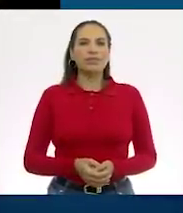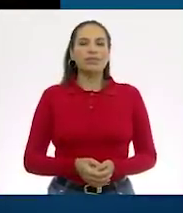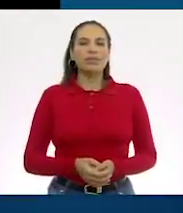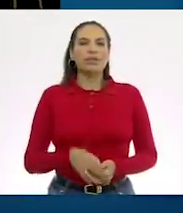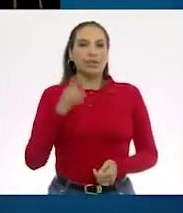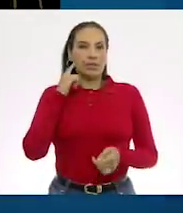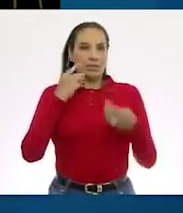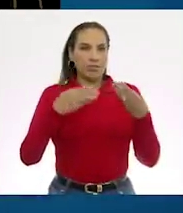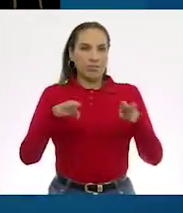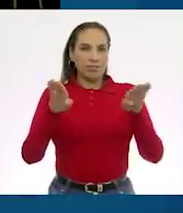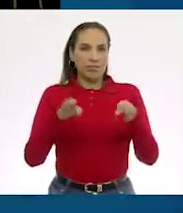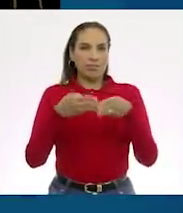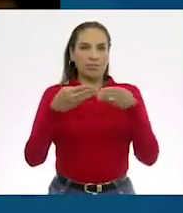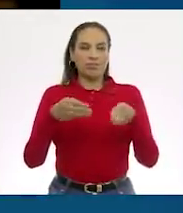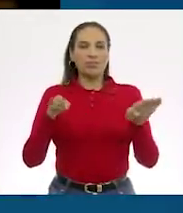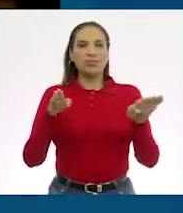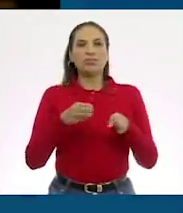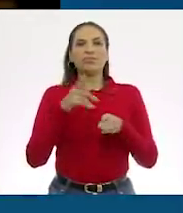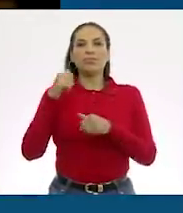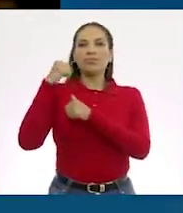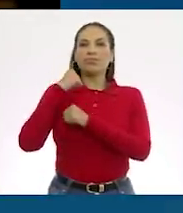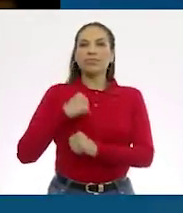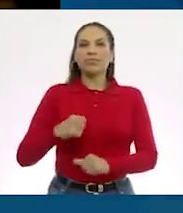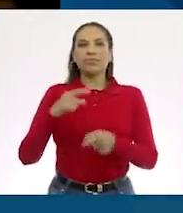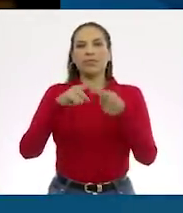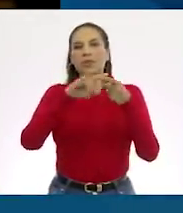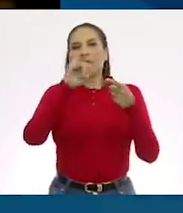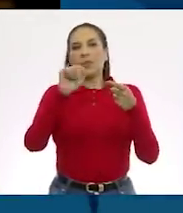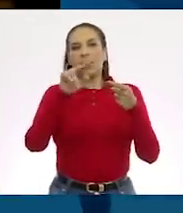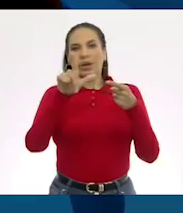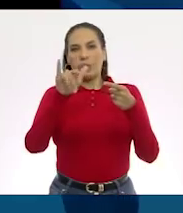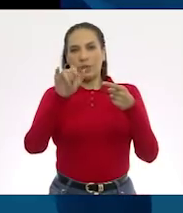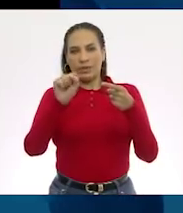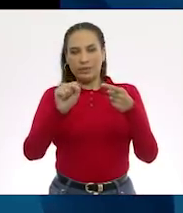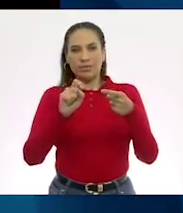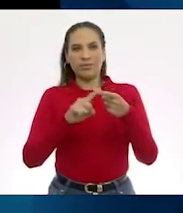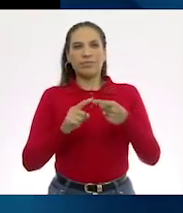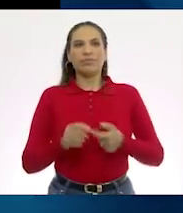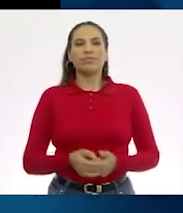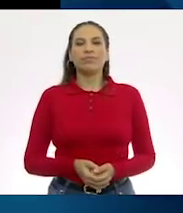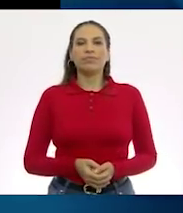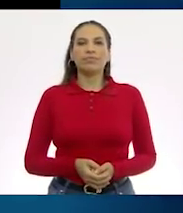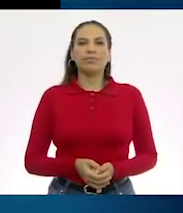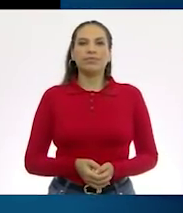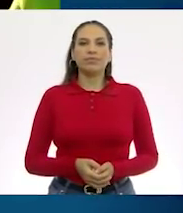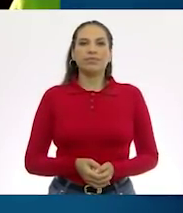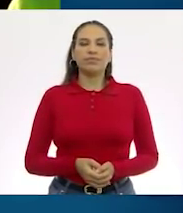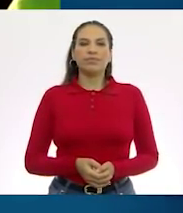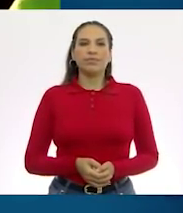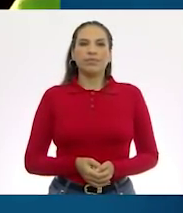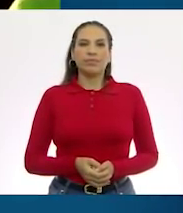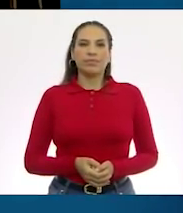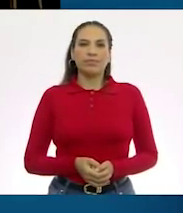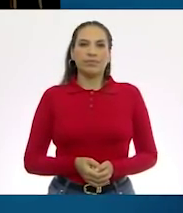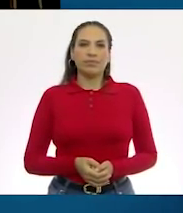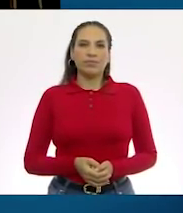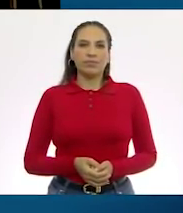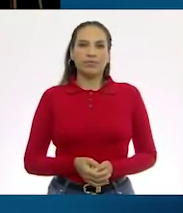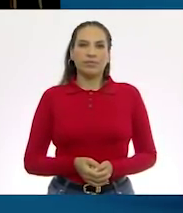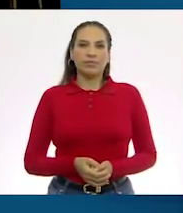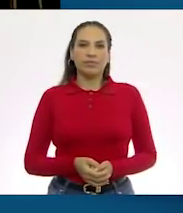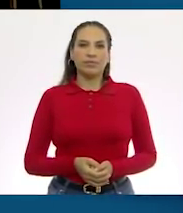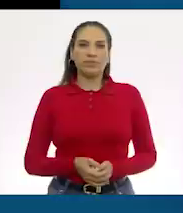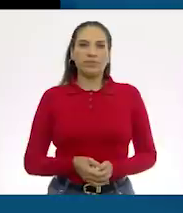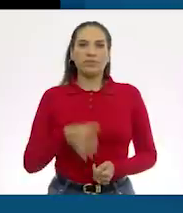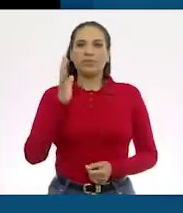La música va a quedar a cargo de Juan Luis. y